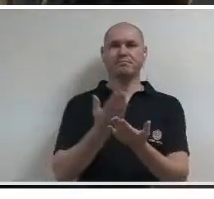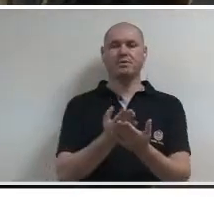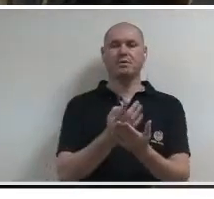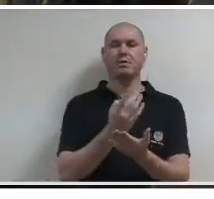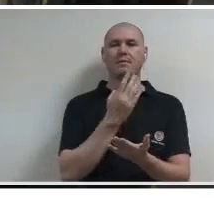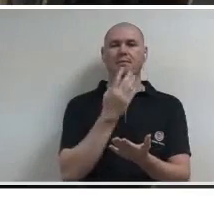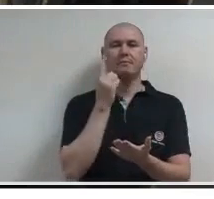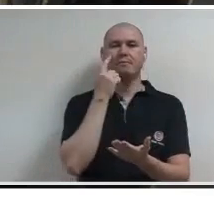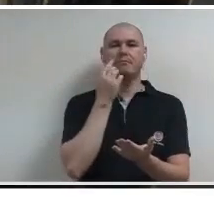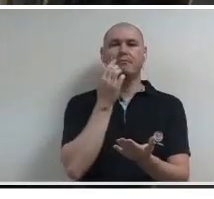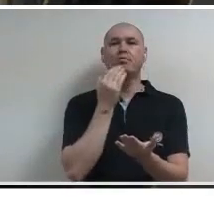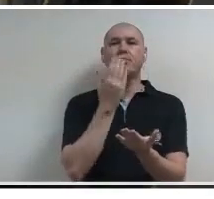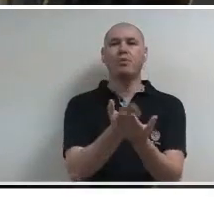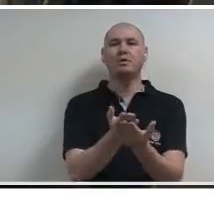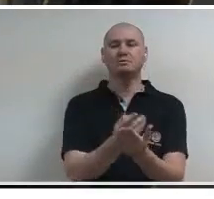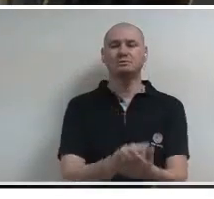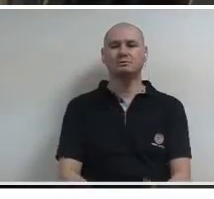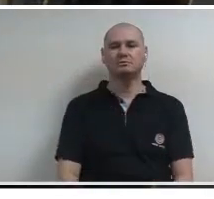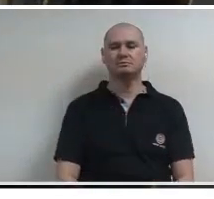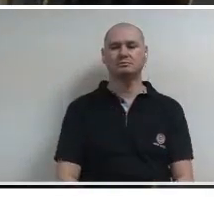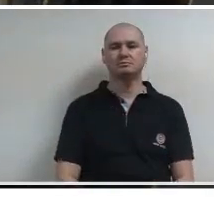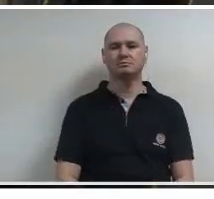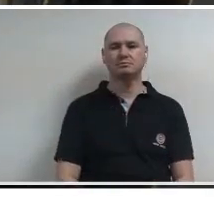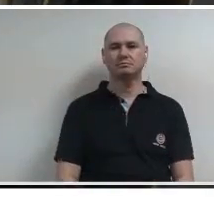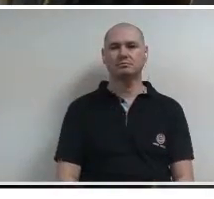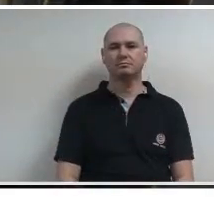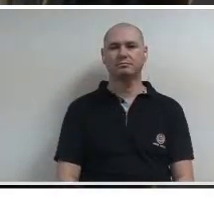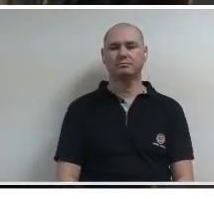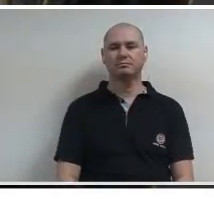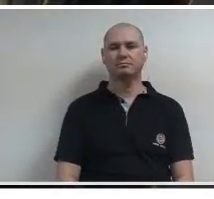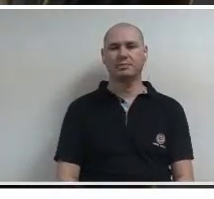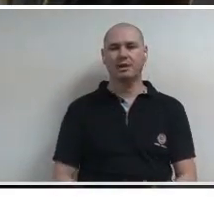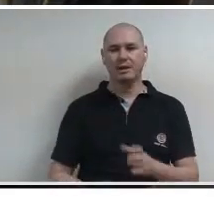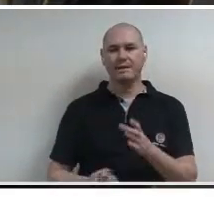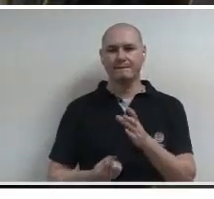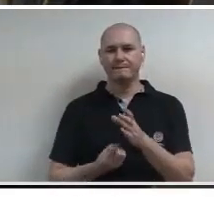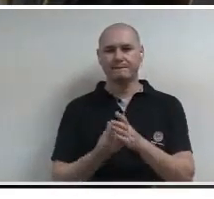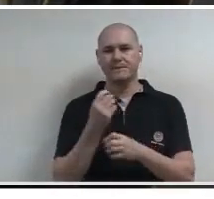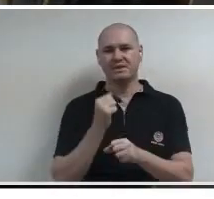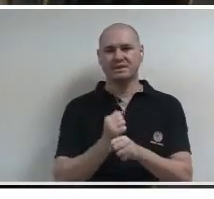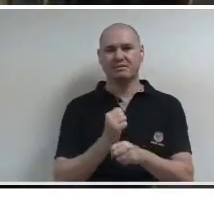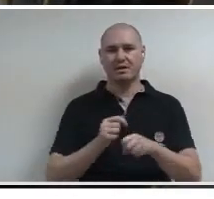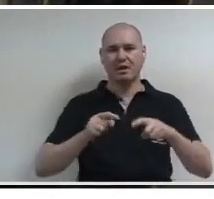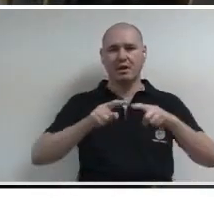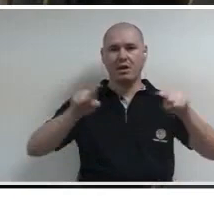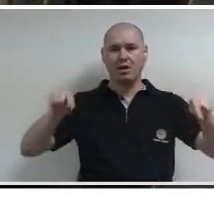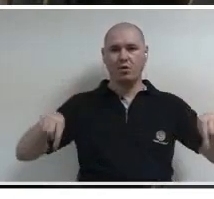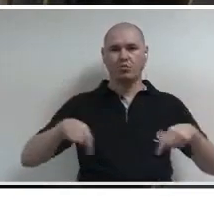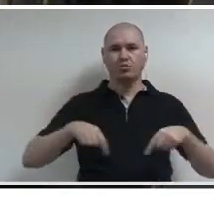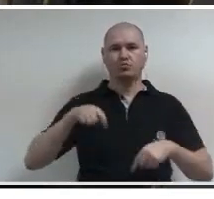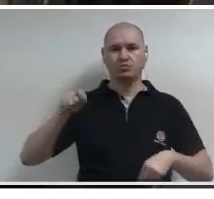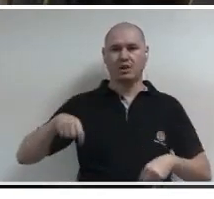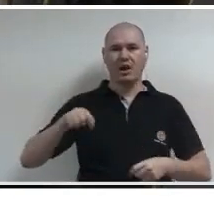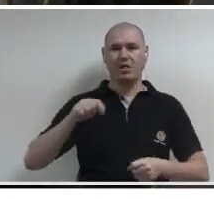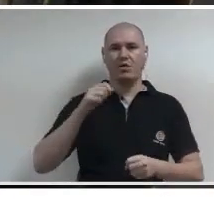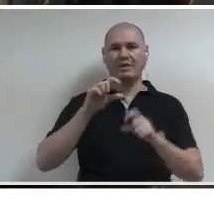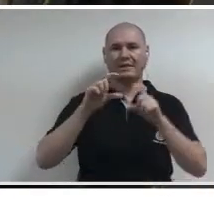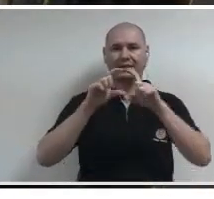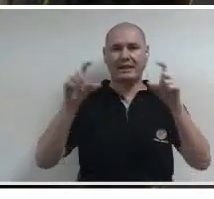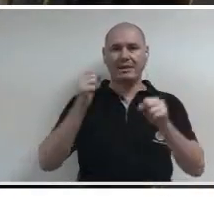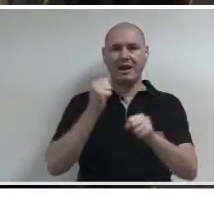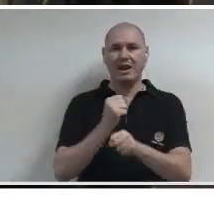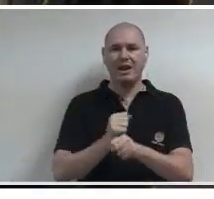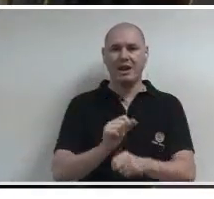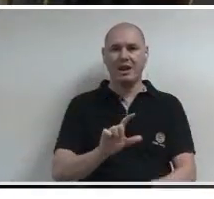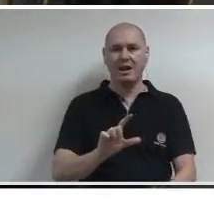Anga upe vera pe plan de gestión de cuero como Sambuku Semi ya hecho plan de piloto plan piloto